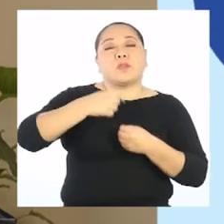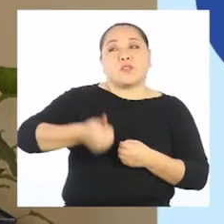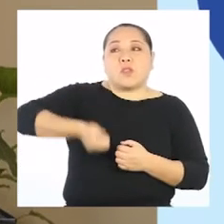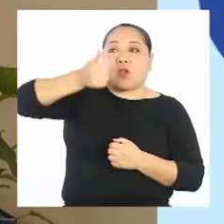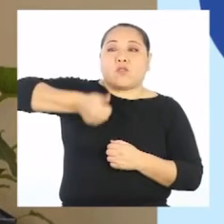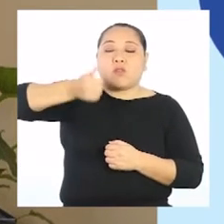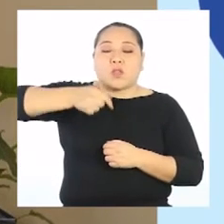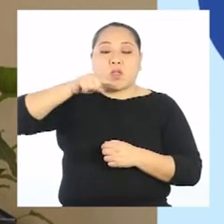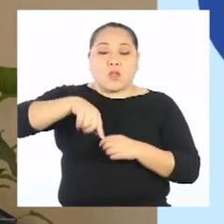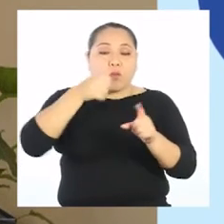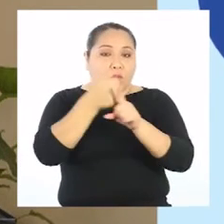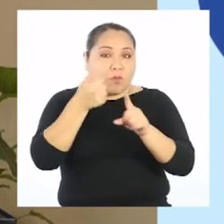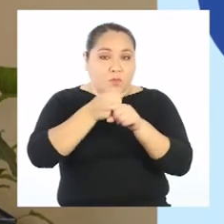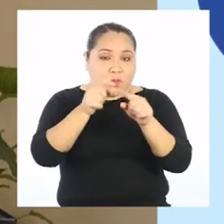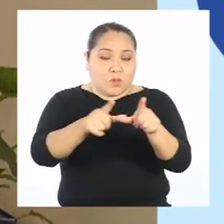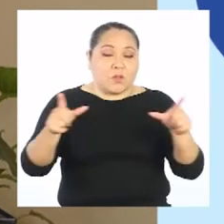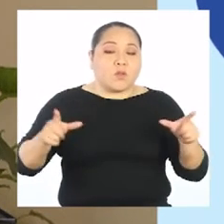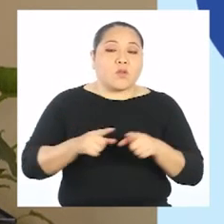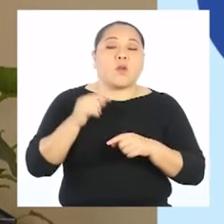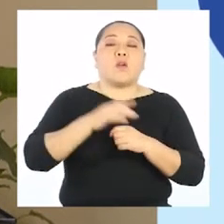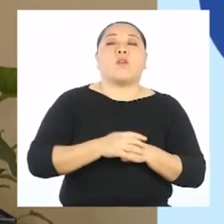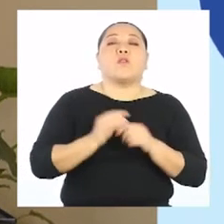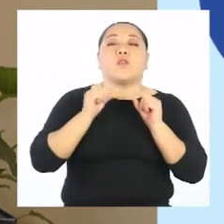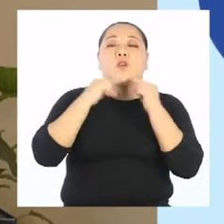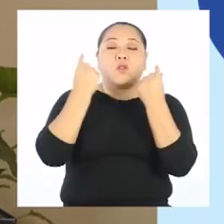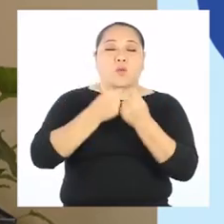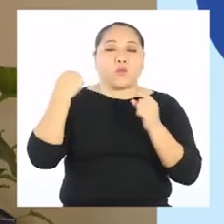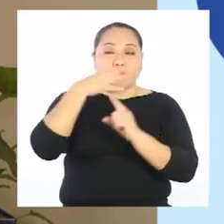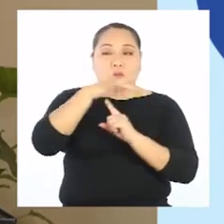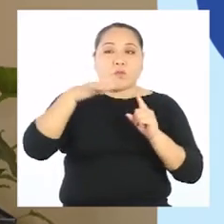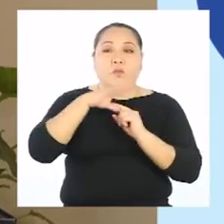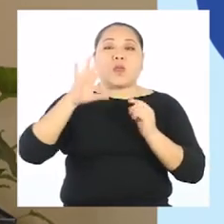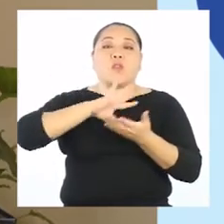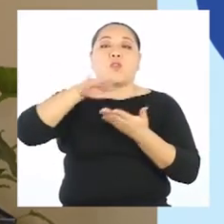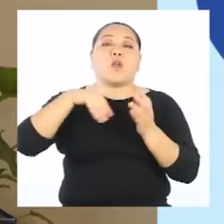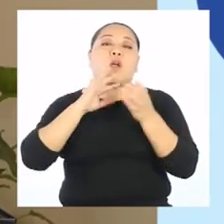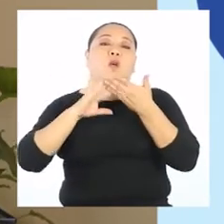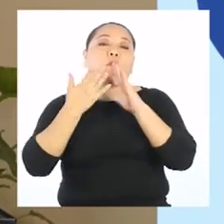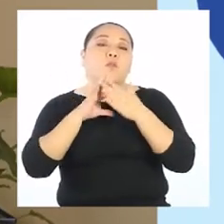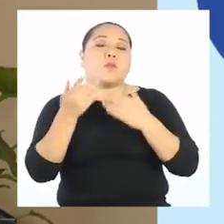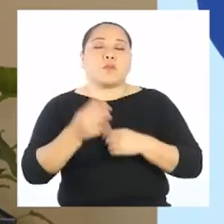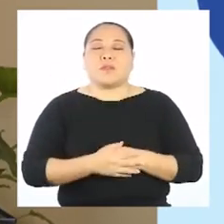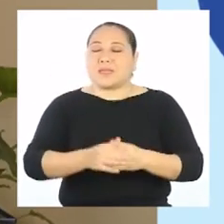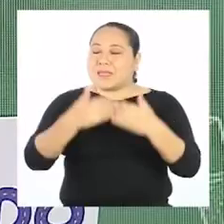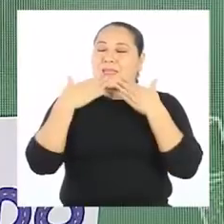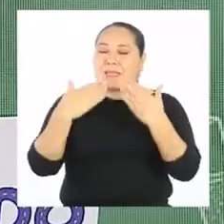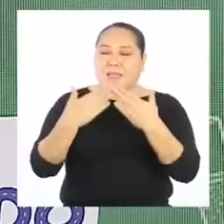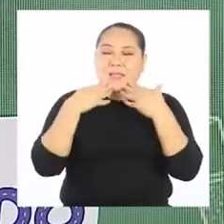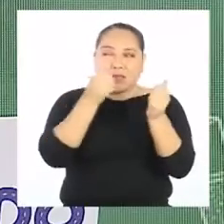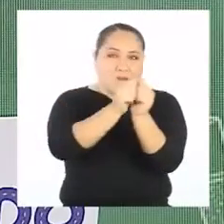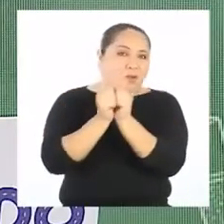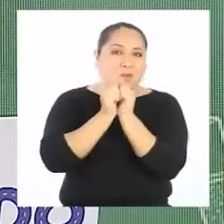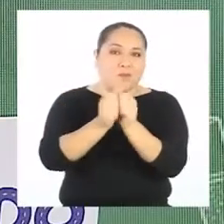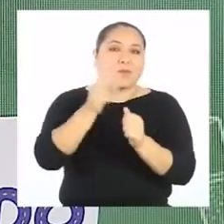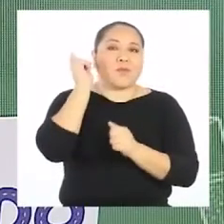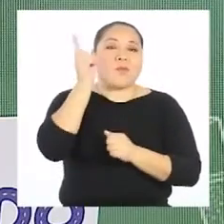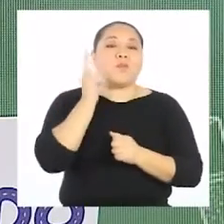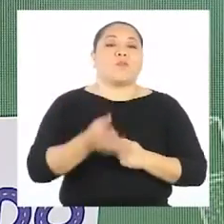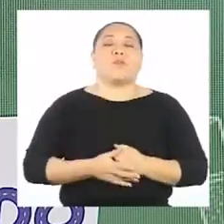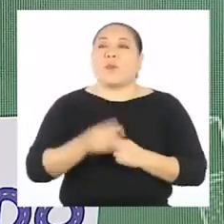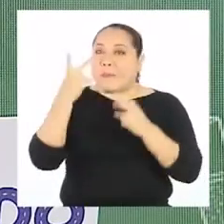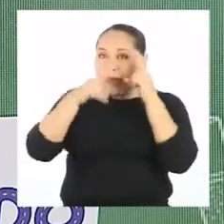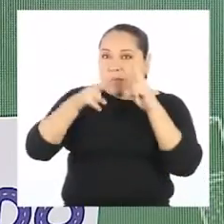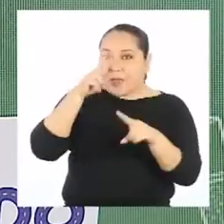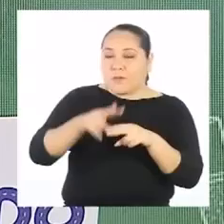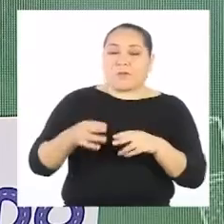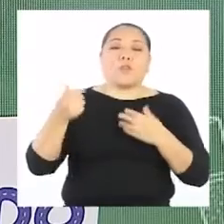las autoridades de la localidad, las brigadas ambientales y toda la comunidad. Muchas gracias por acompañarnos,